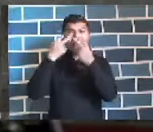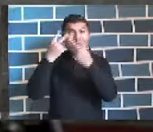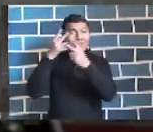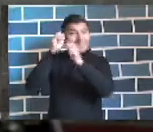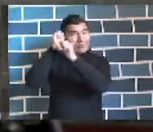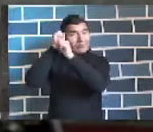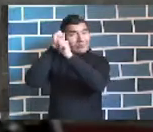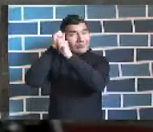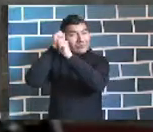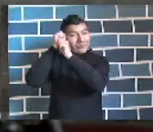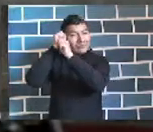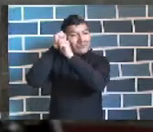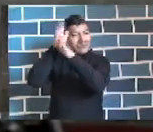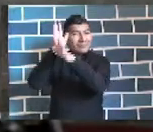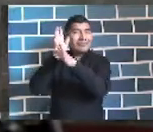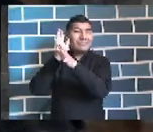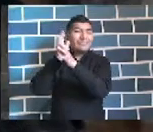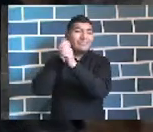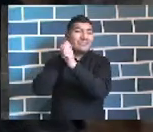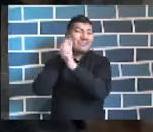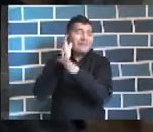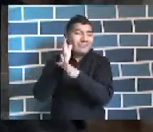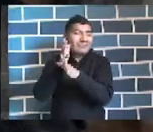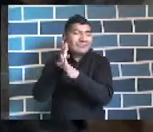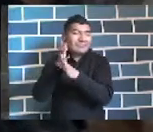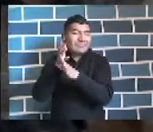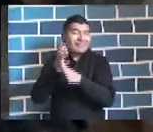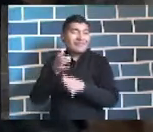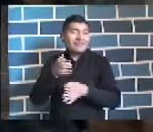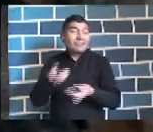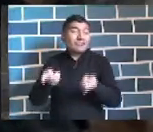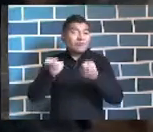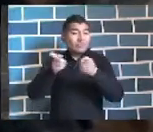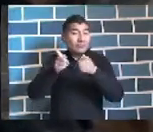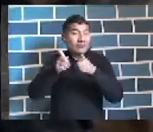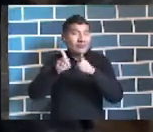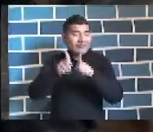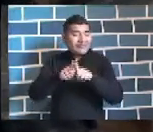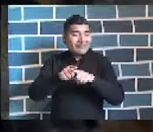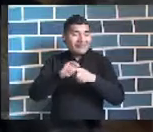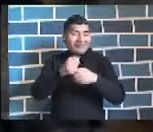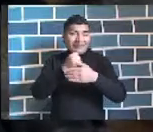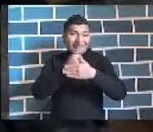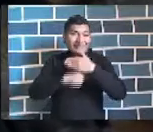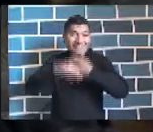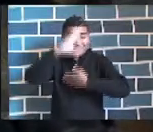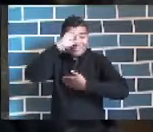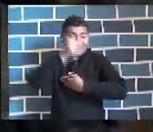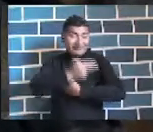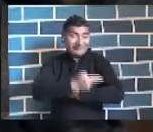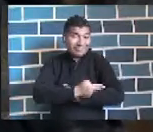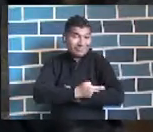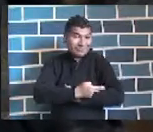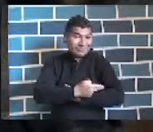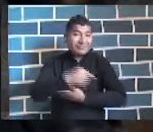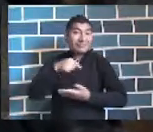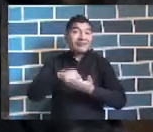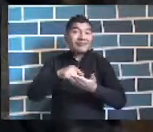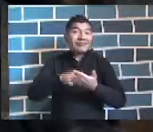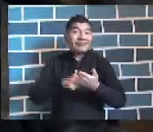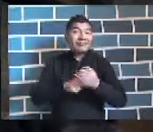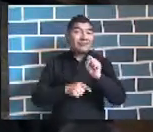abuelitos rejuvenecer cuando están entre sus nietos? Así este anciano Simeón